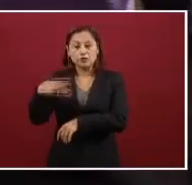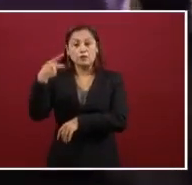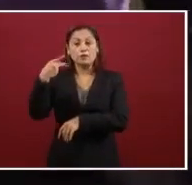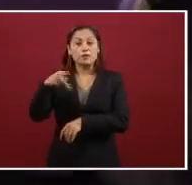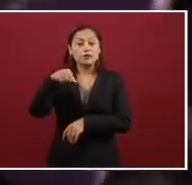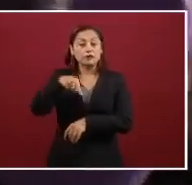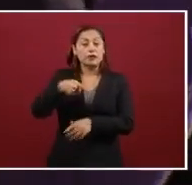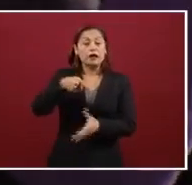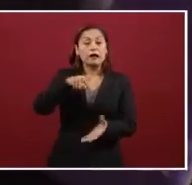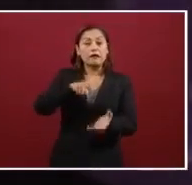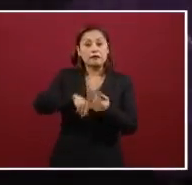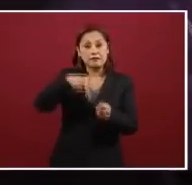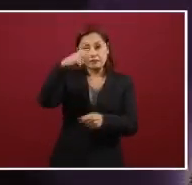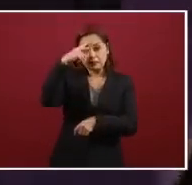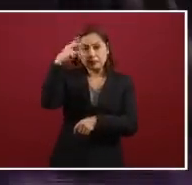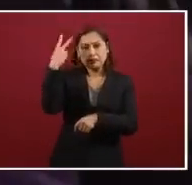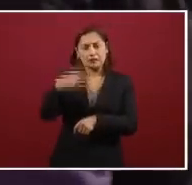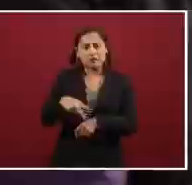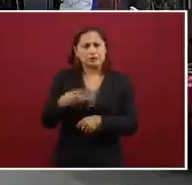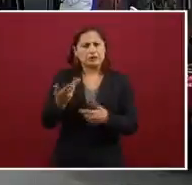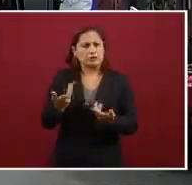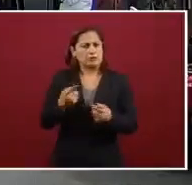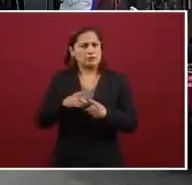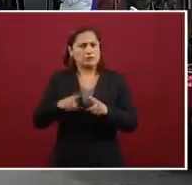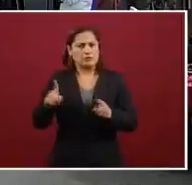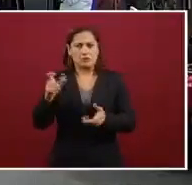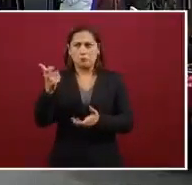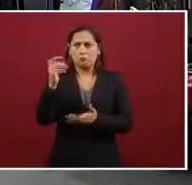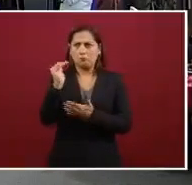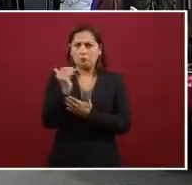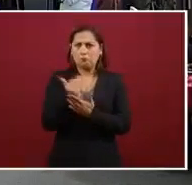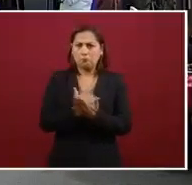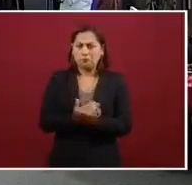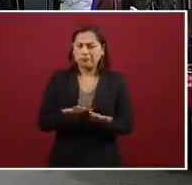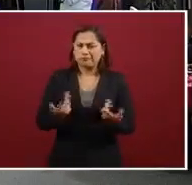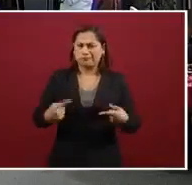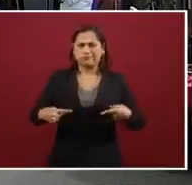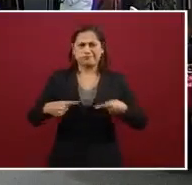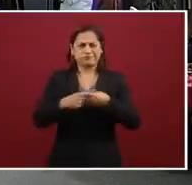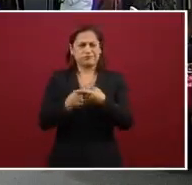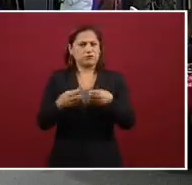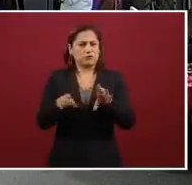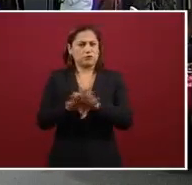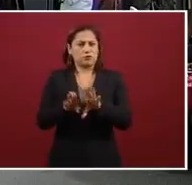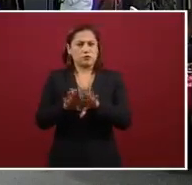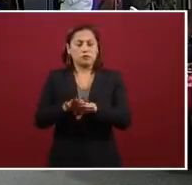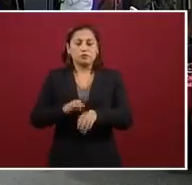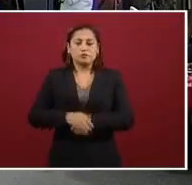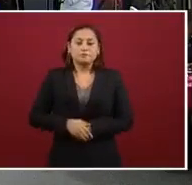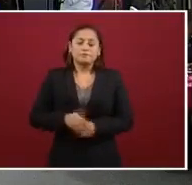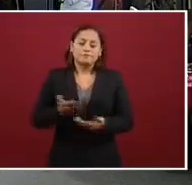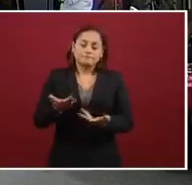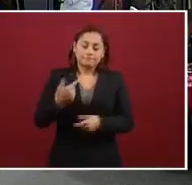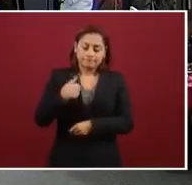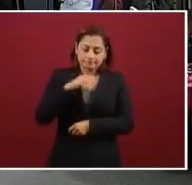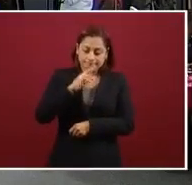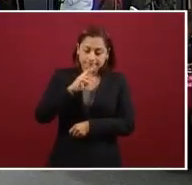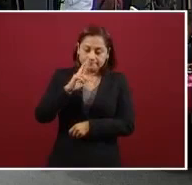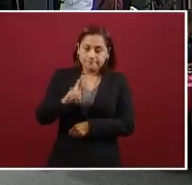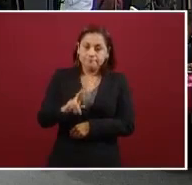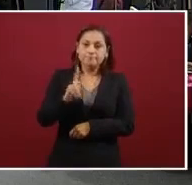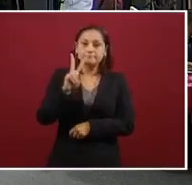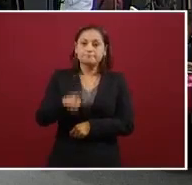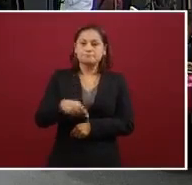una política incongruente la que tiene México? Bueno, yo respondería lo siguiente. Primero, me sorprende, me extraña, porque hace